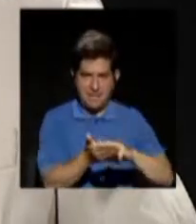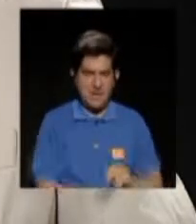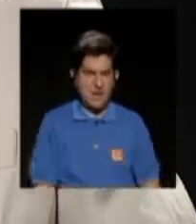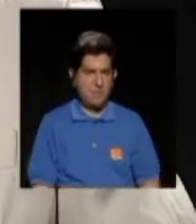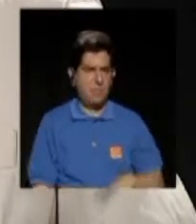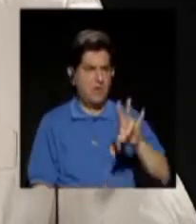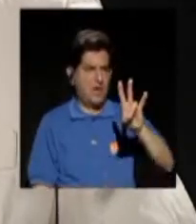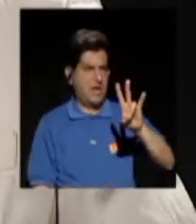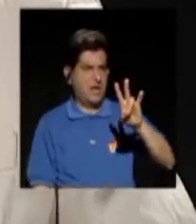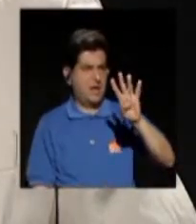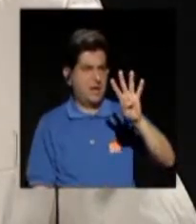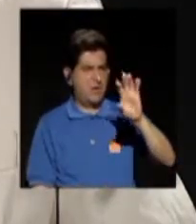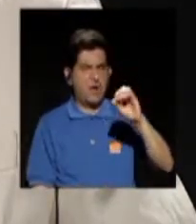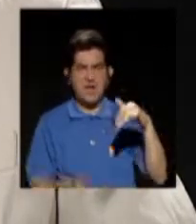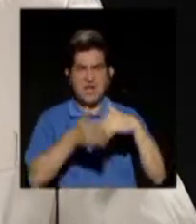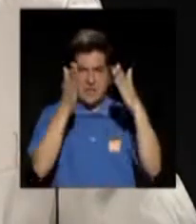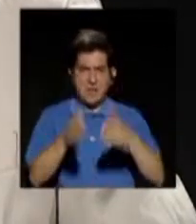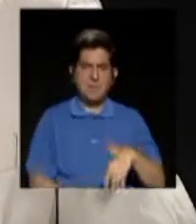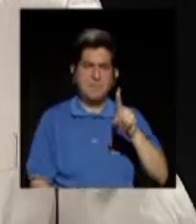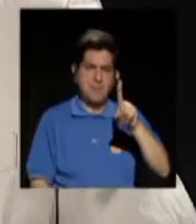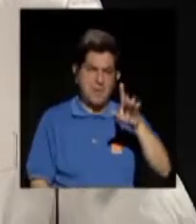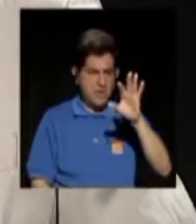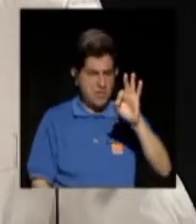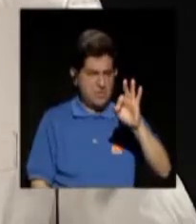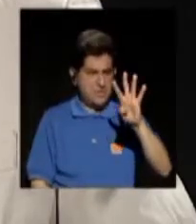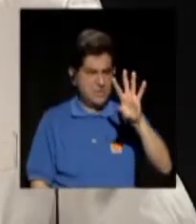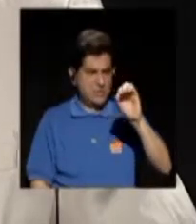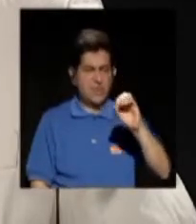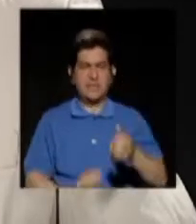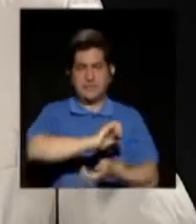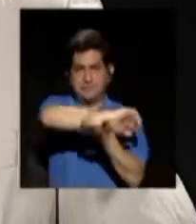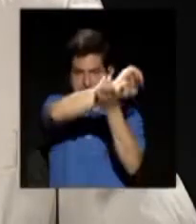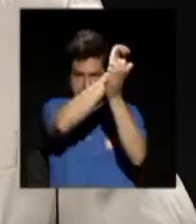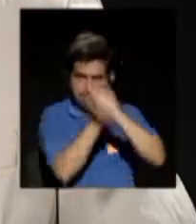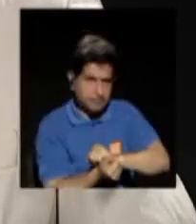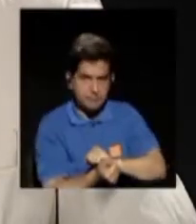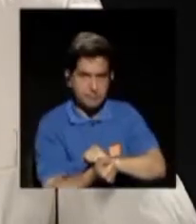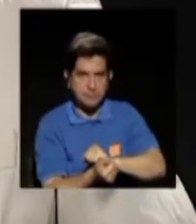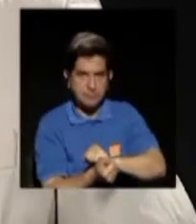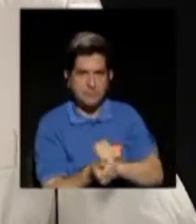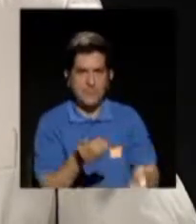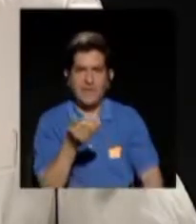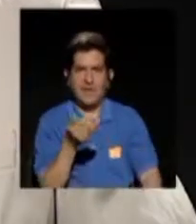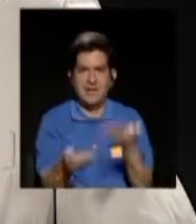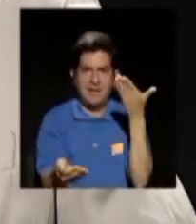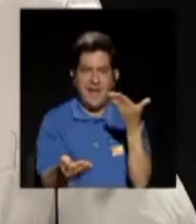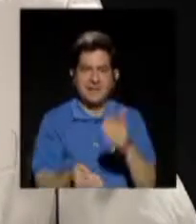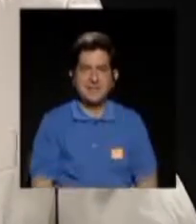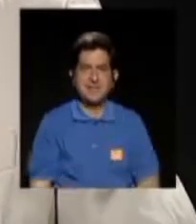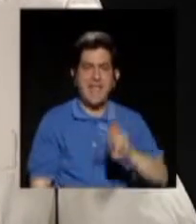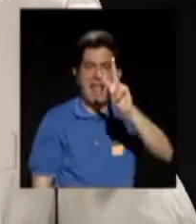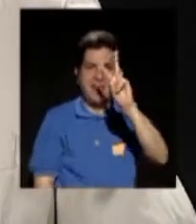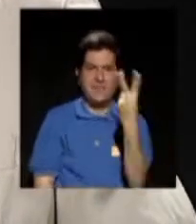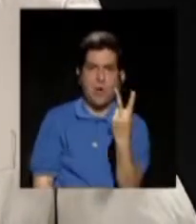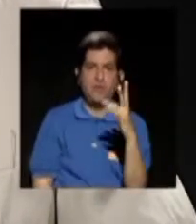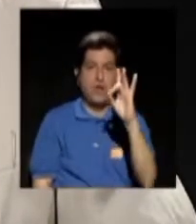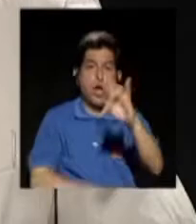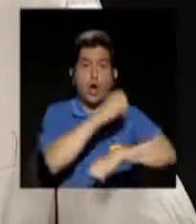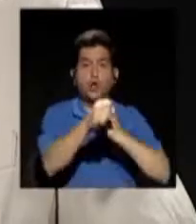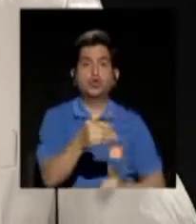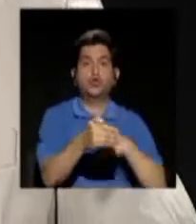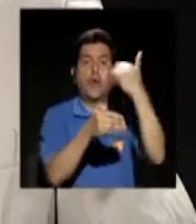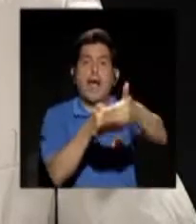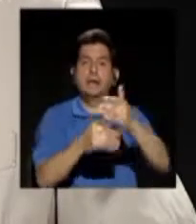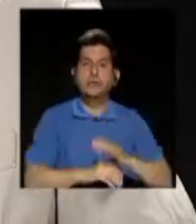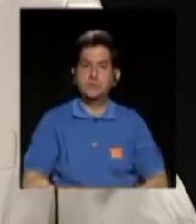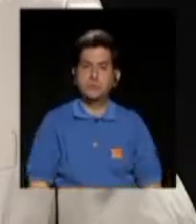de 740 alumnos en 1940 a prácticamente más del doble 8 años después.